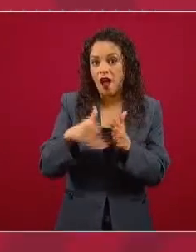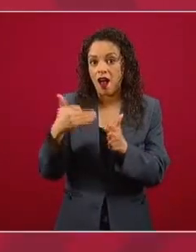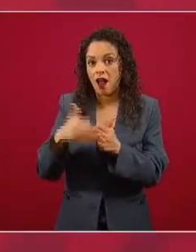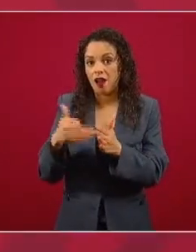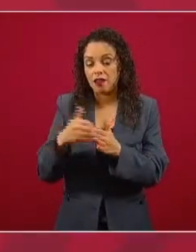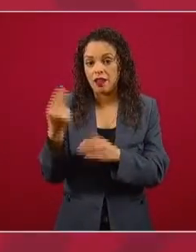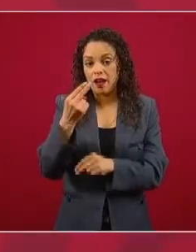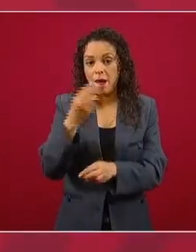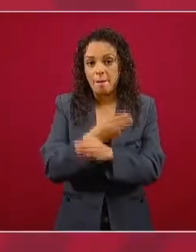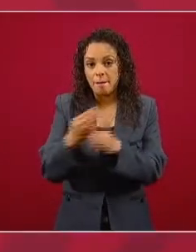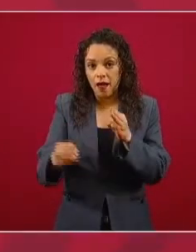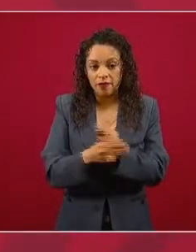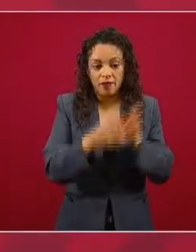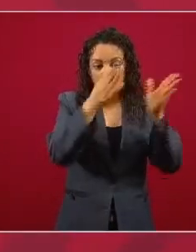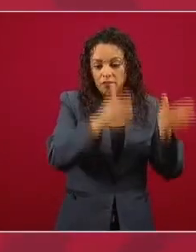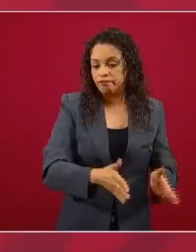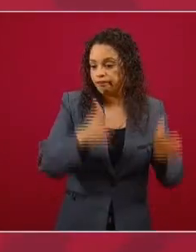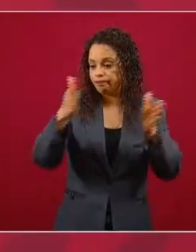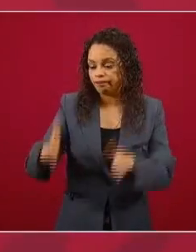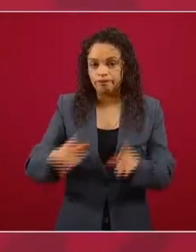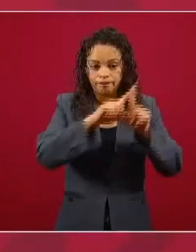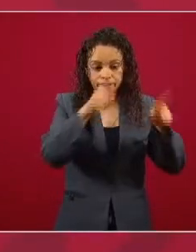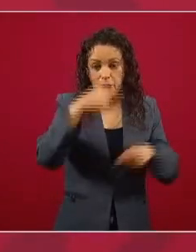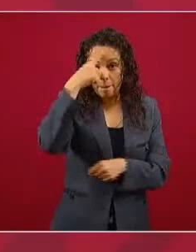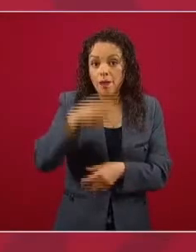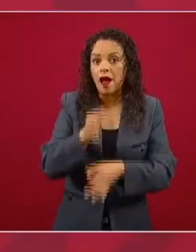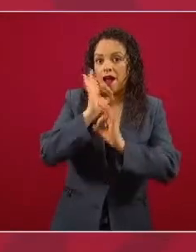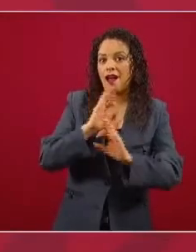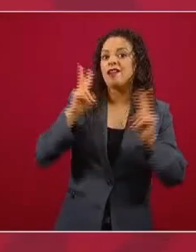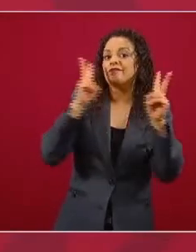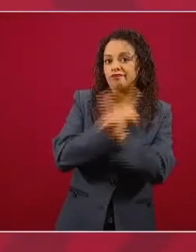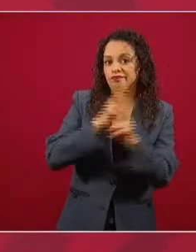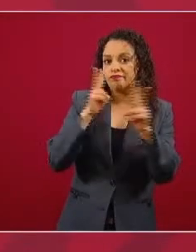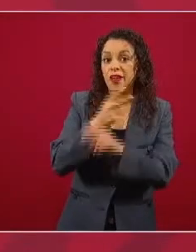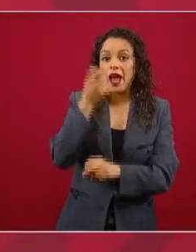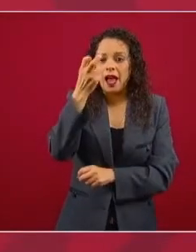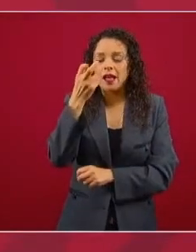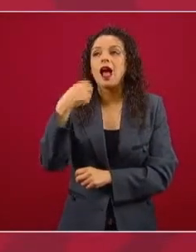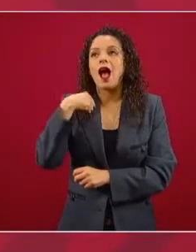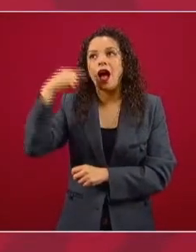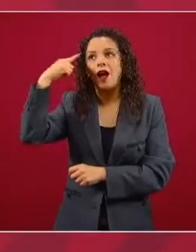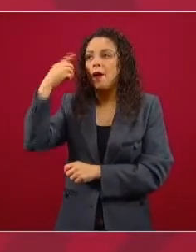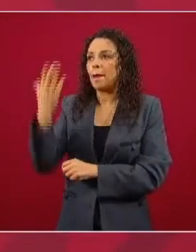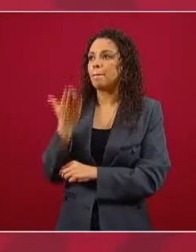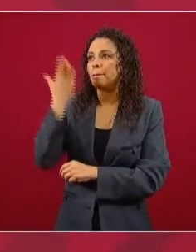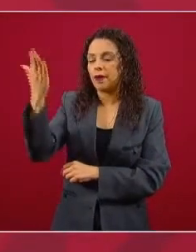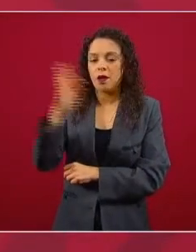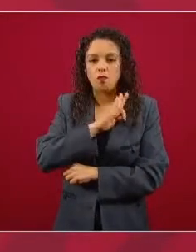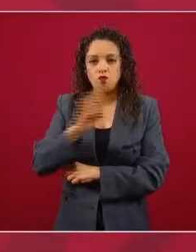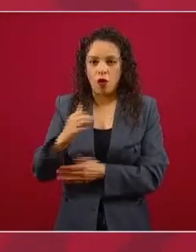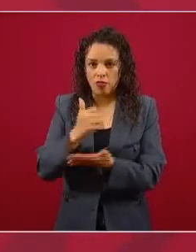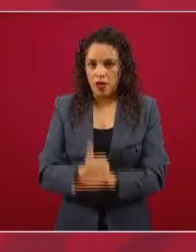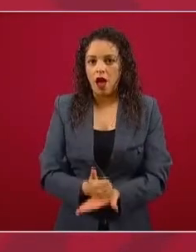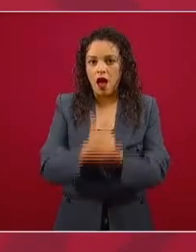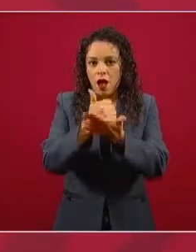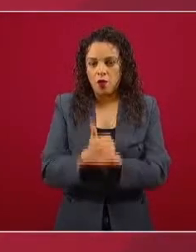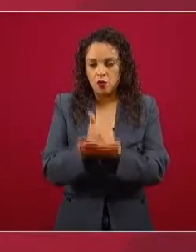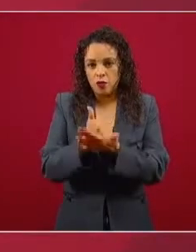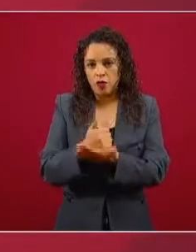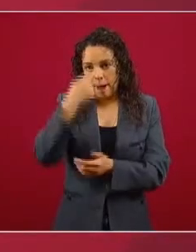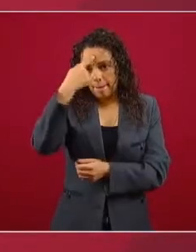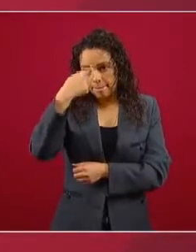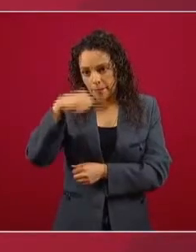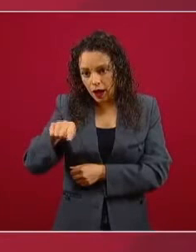ventiladores y le pedí que nos ayudara a conseguir estos